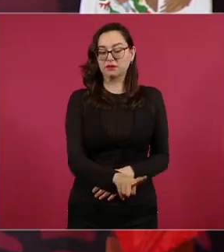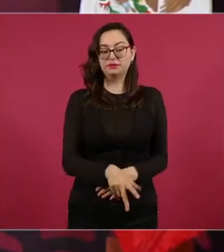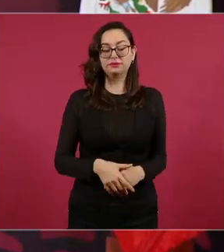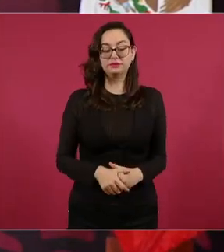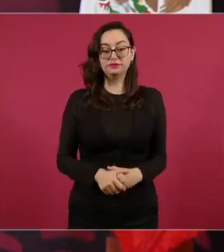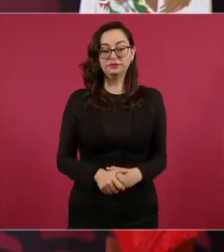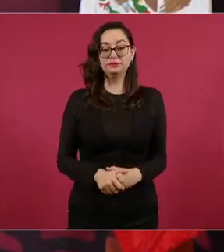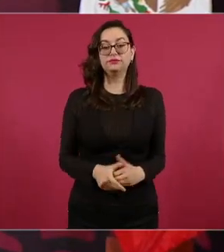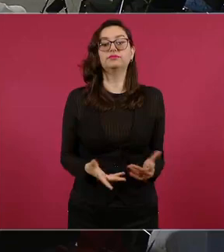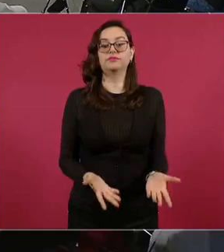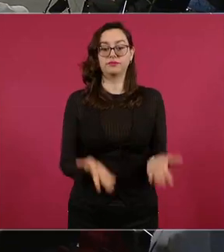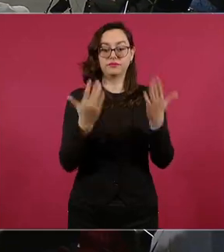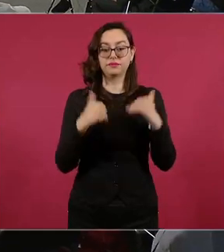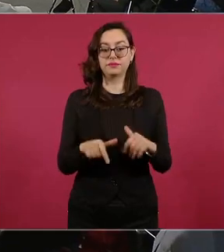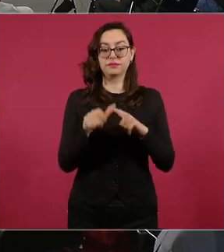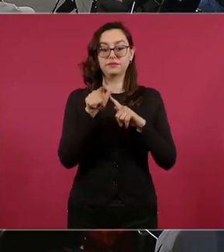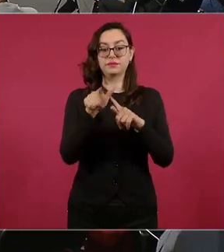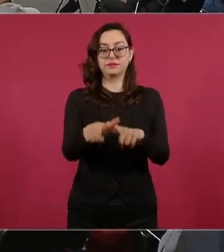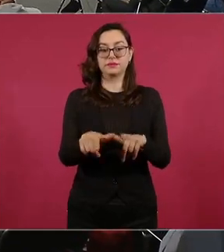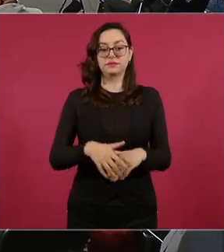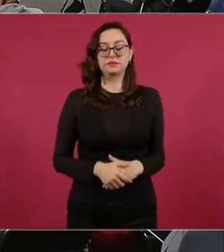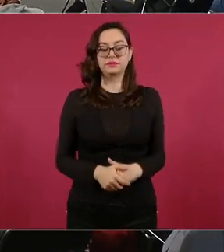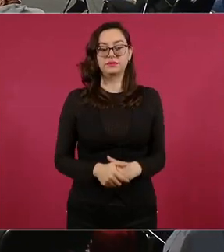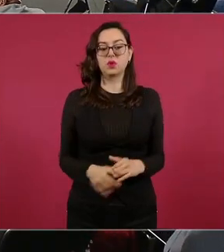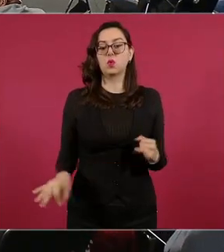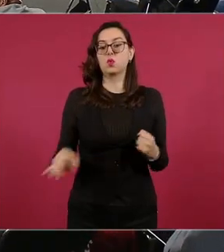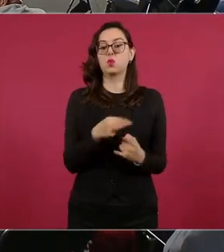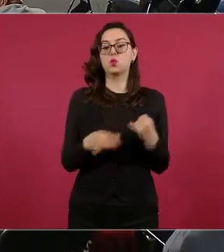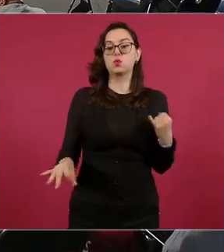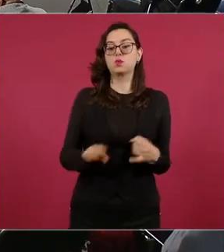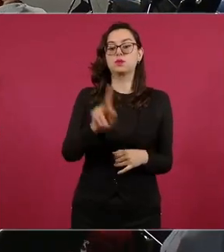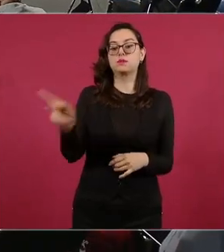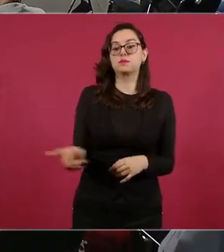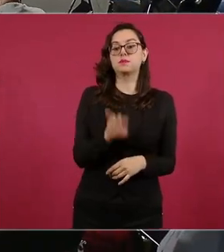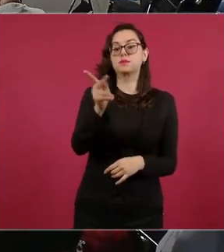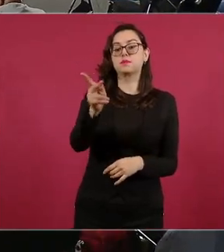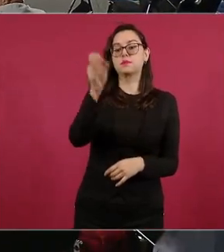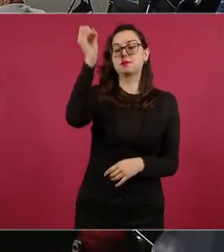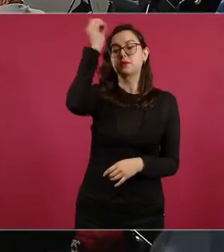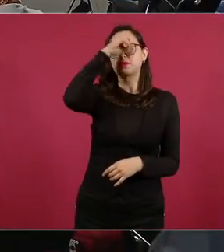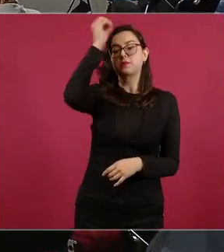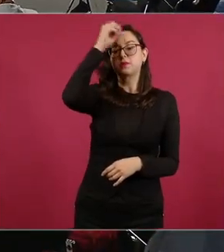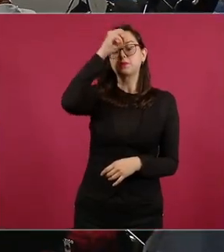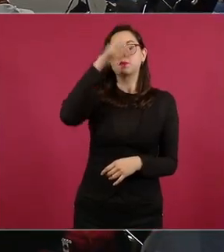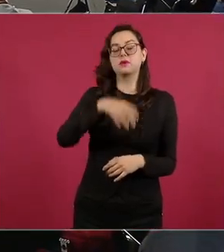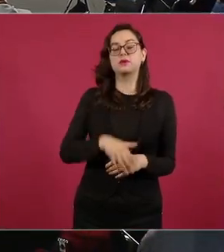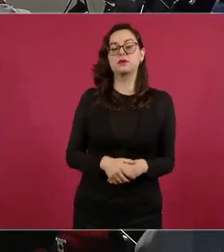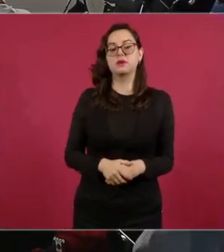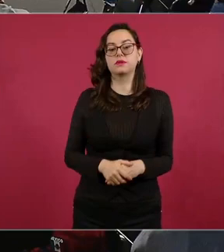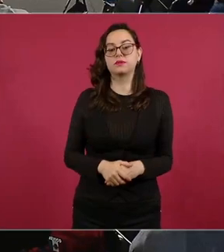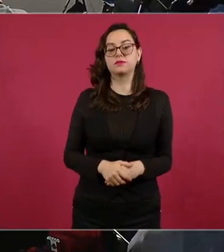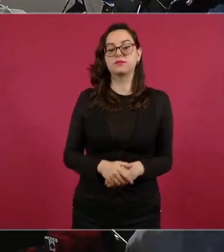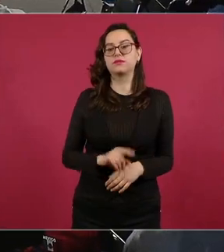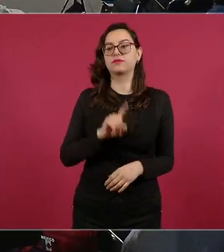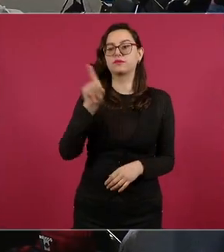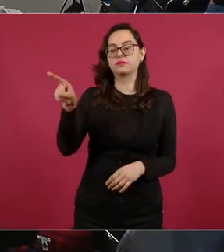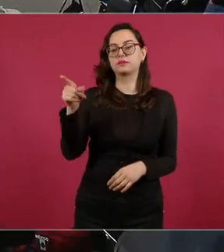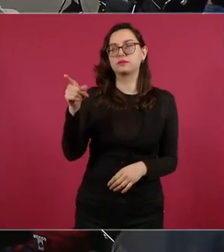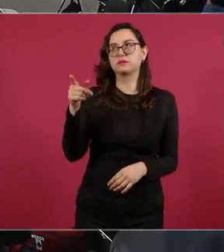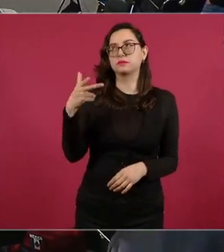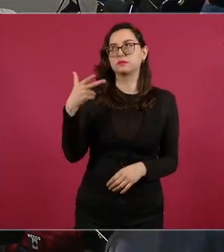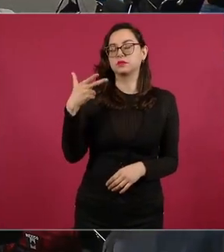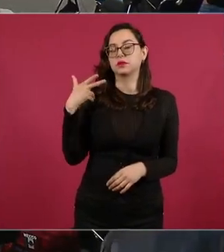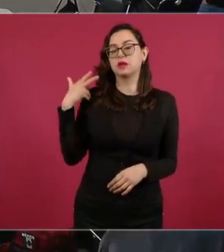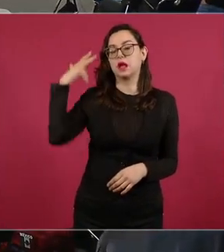pero bueno vamos a seguir Presidente finalmente su opinión respecto a esta situación grave de violencia que se vive en Haití y cuál es la situación